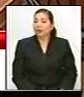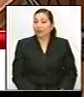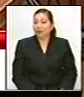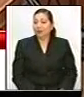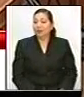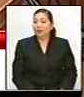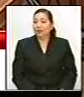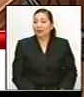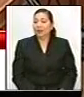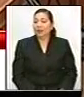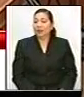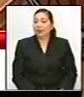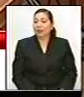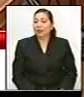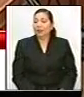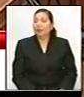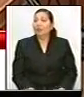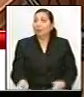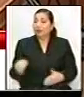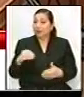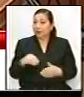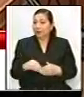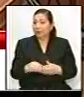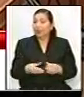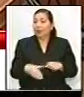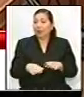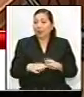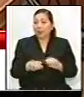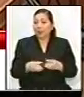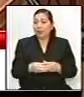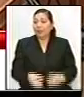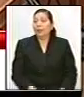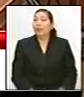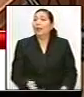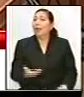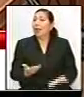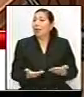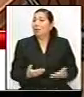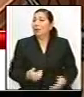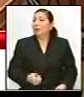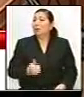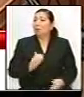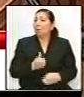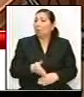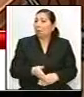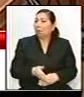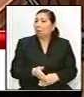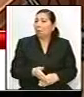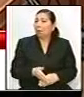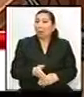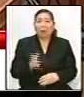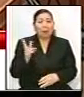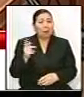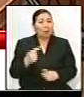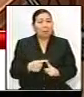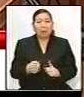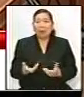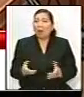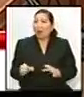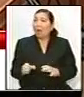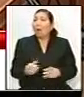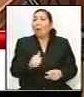Casaca Celeste, que es también integrante de la directiva. Y a veces la autoridad van, te escucha, pero no